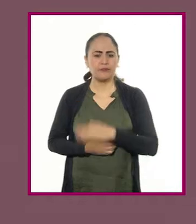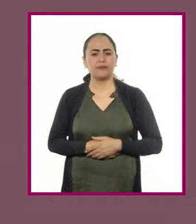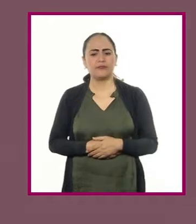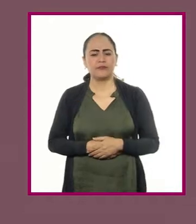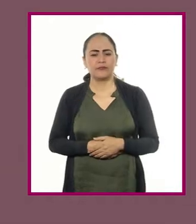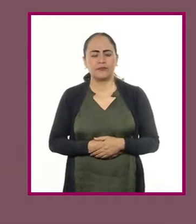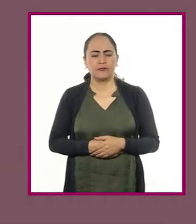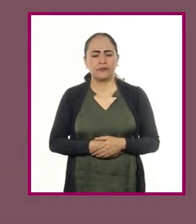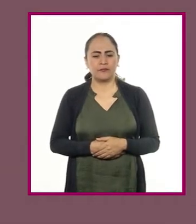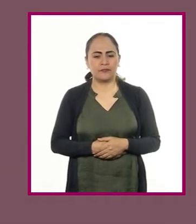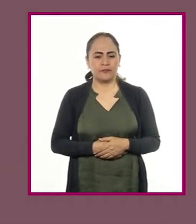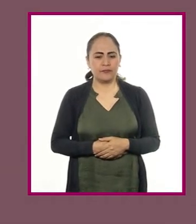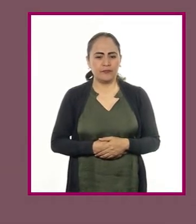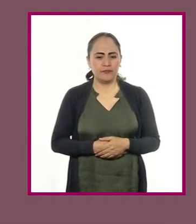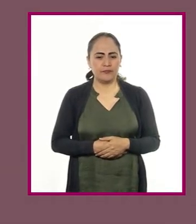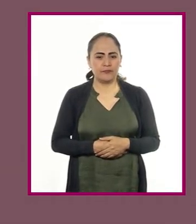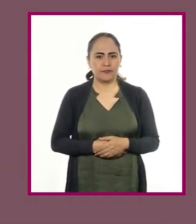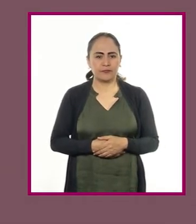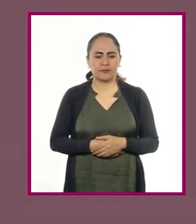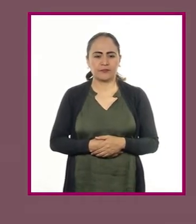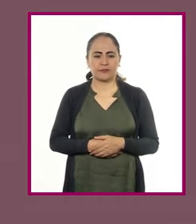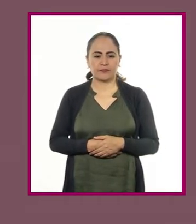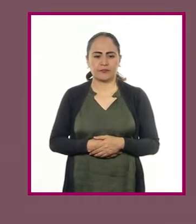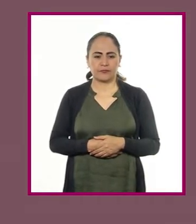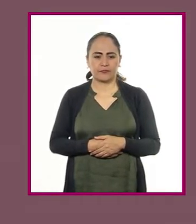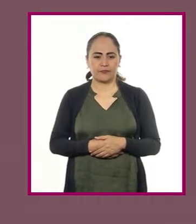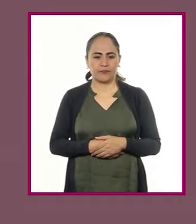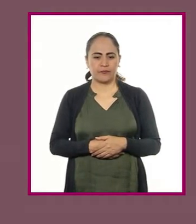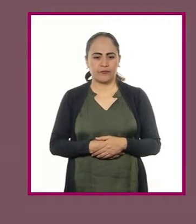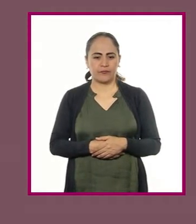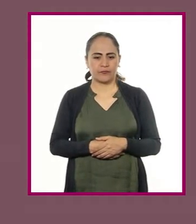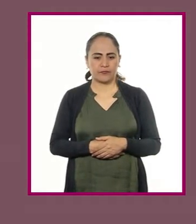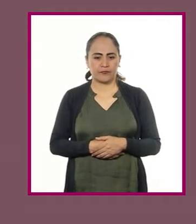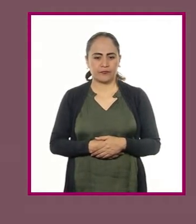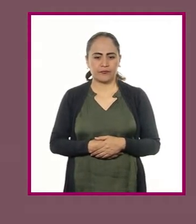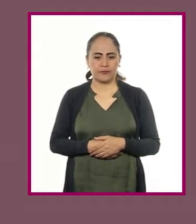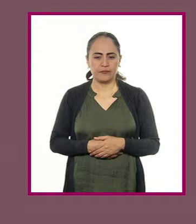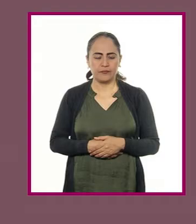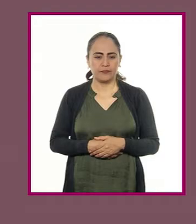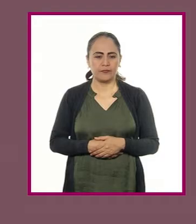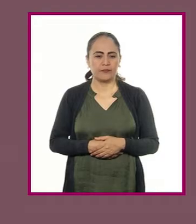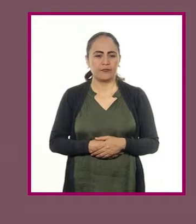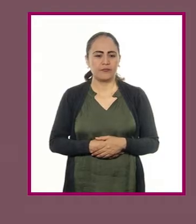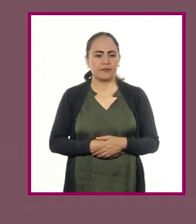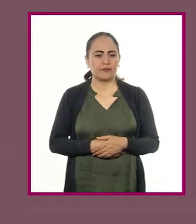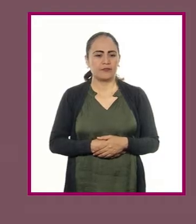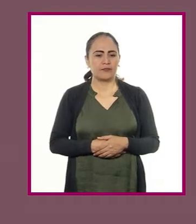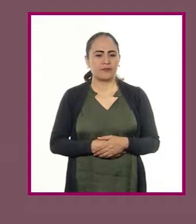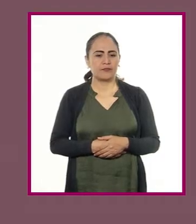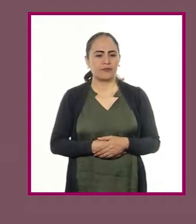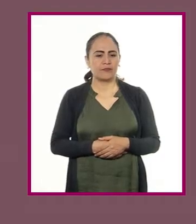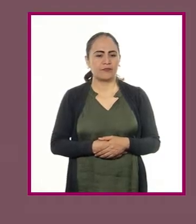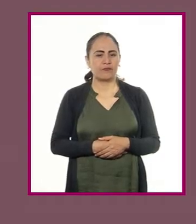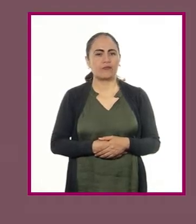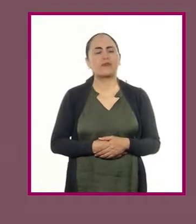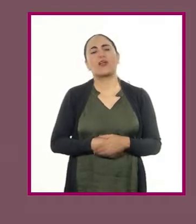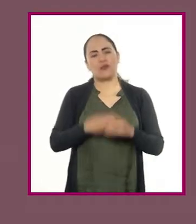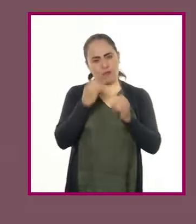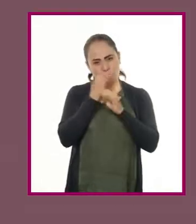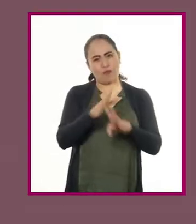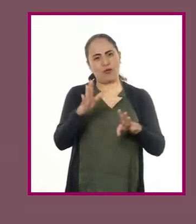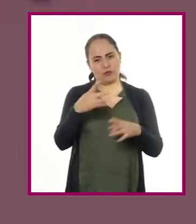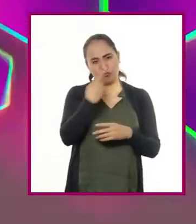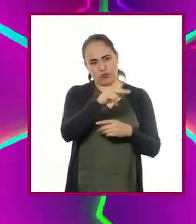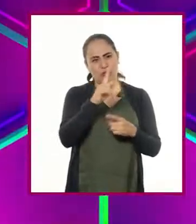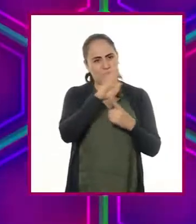organización, comida, indumentaria, lengua u oficio del lugar donde vives que sea de origen virreinal? Comparte tu información con